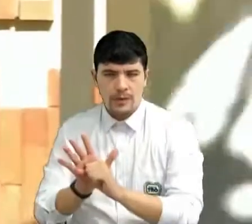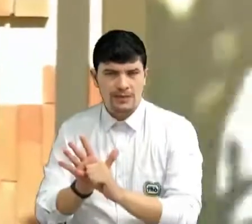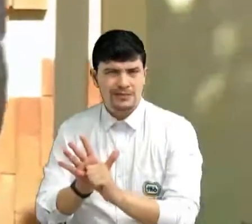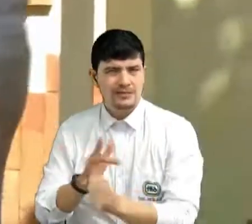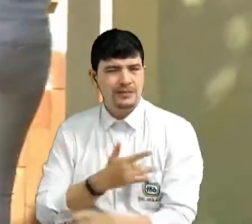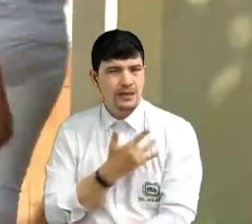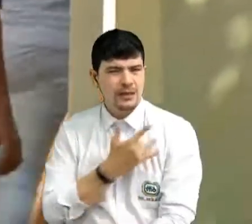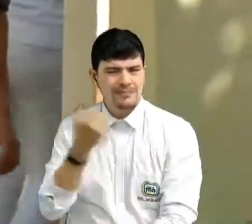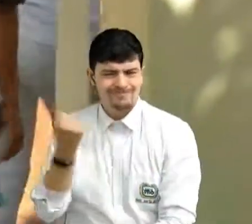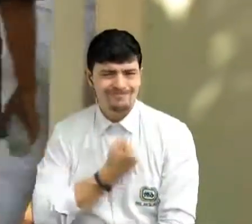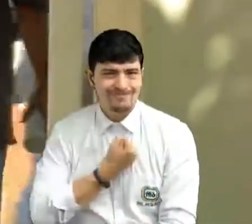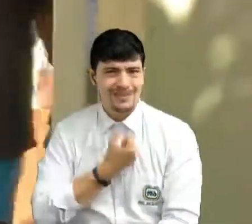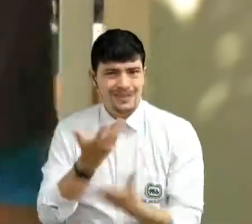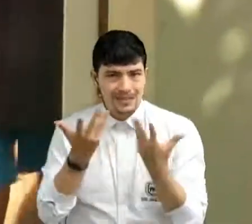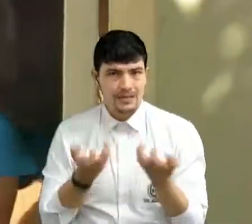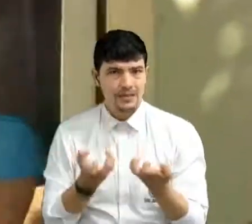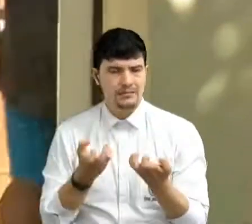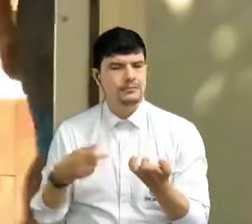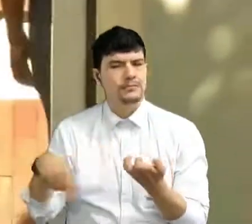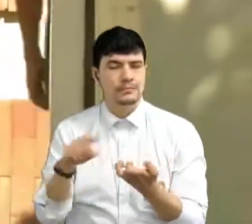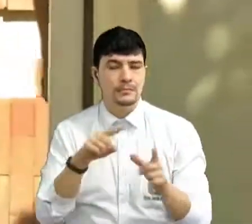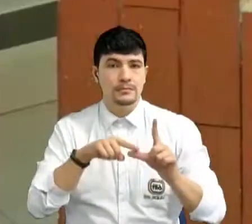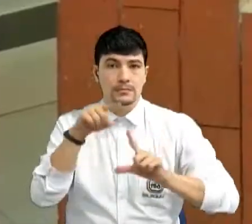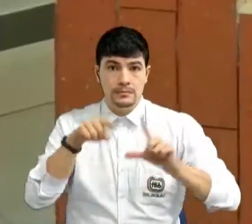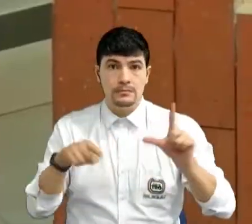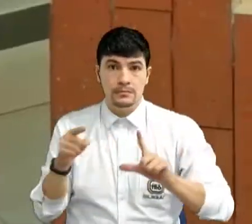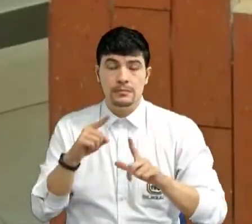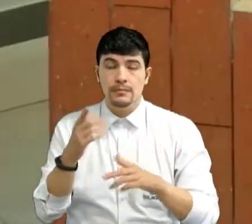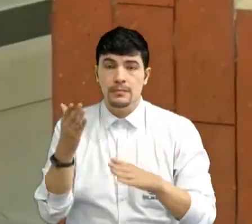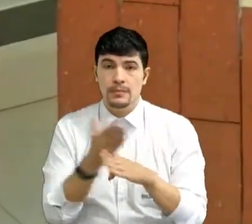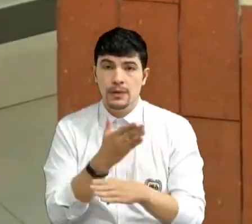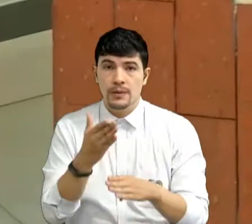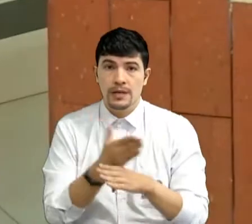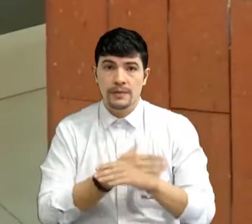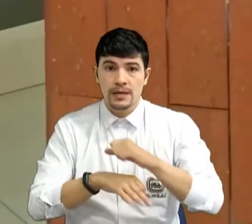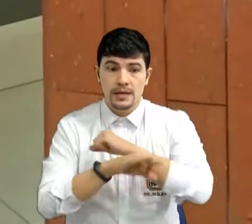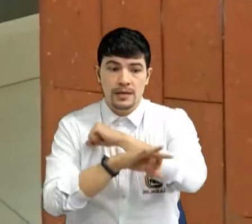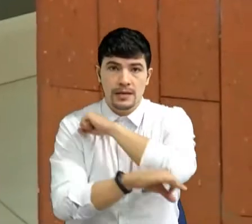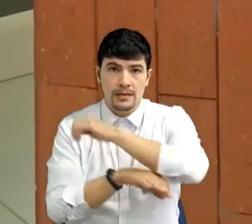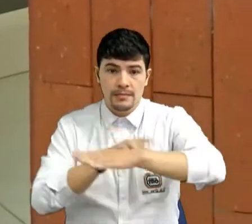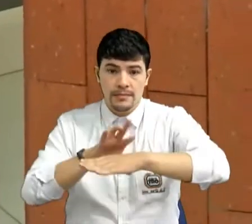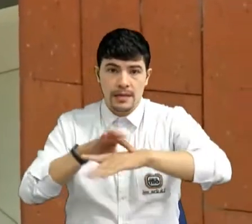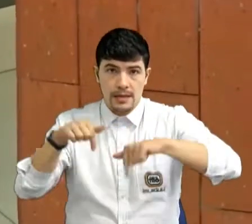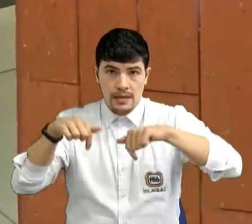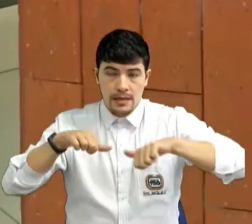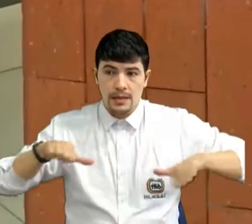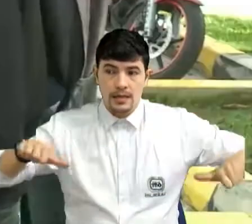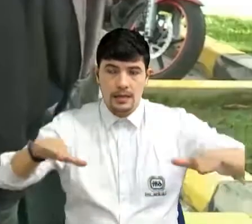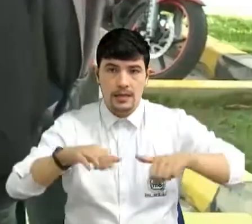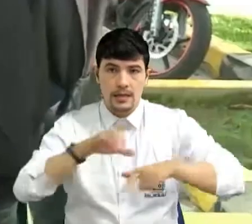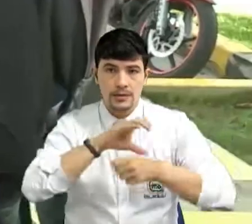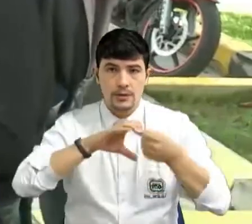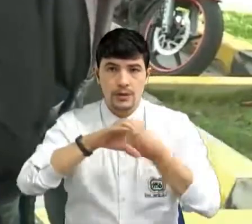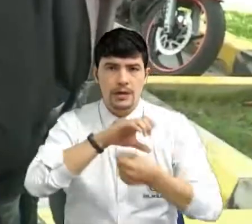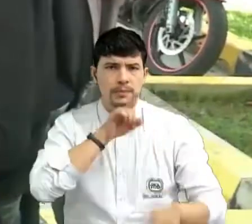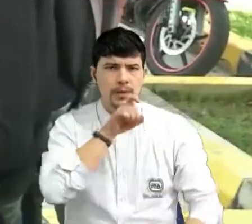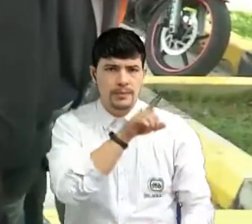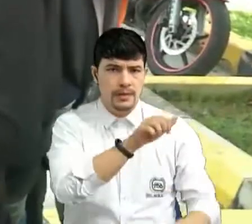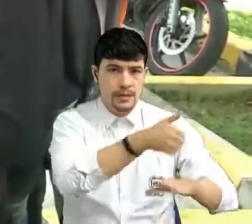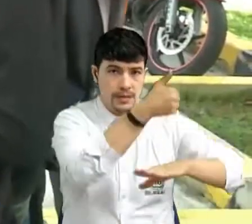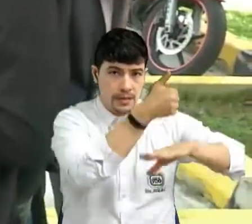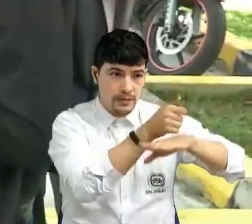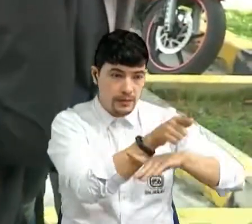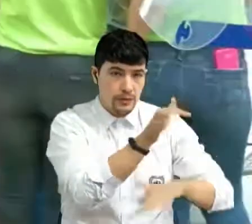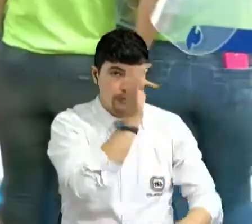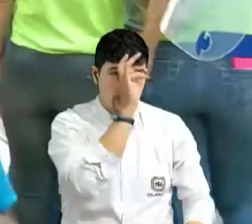miedo al COVID-19 aumentaron las patologías psiquiátricas en el área metropolitana de Bucaramanga. Según directiva del Hospital